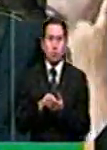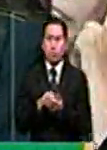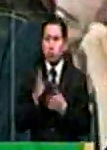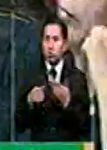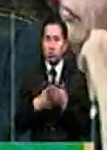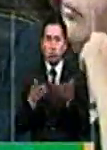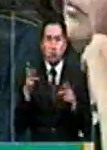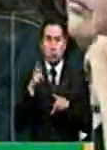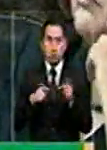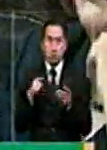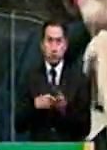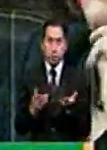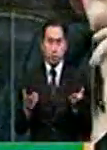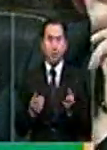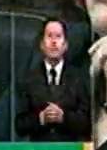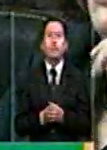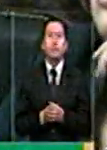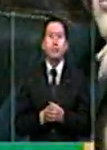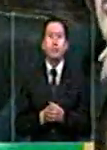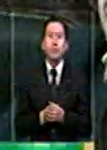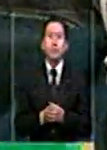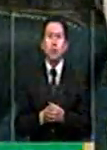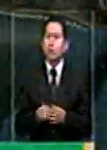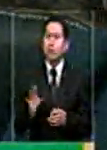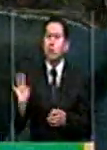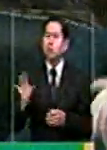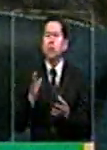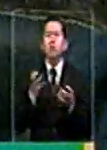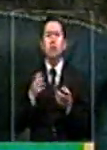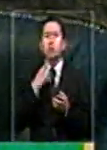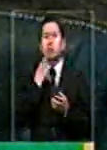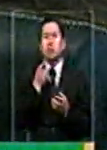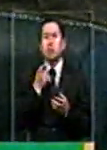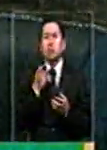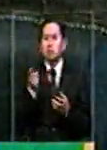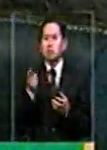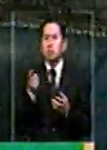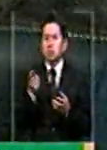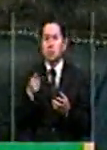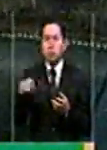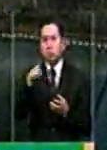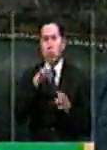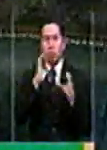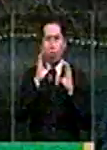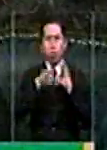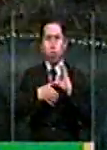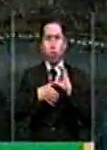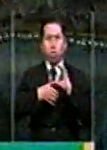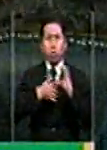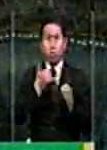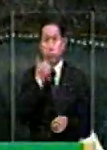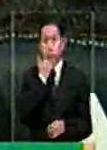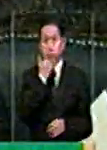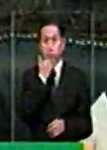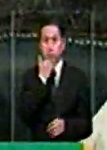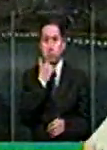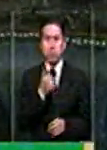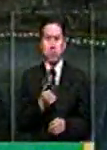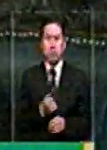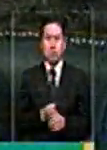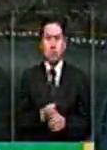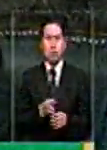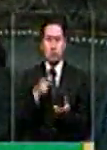pública. Lo que quieren ellos es desinformar a fin de